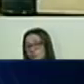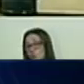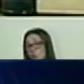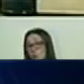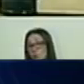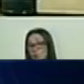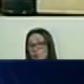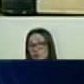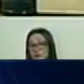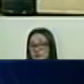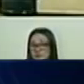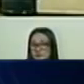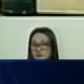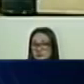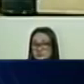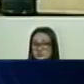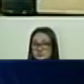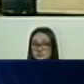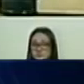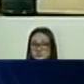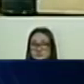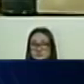y también por un proceso de desinversión